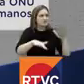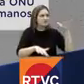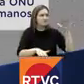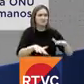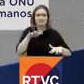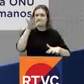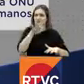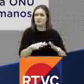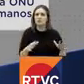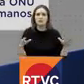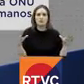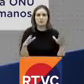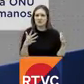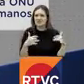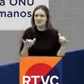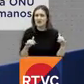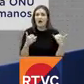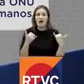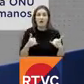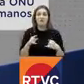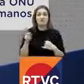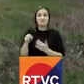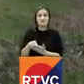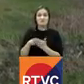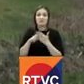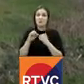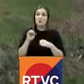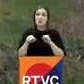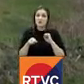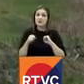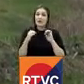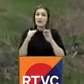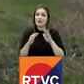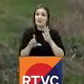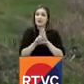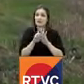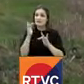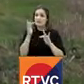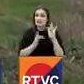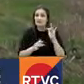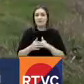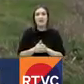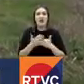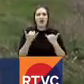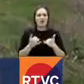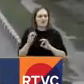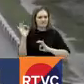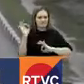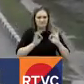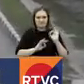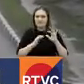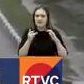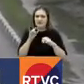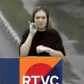civiles, acciones que pueden constituir crímenes de guerra. Establecer un corredor terrestre de control total desde el Donbass al